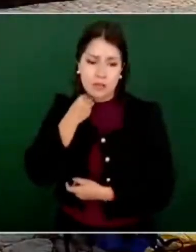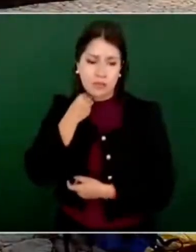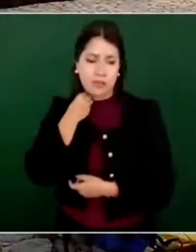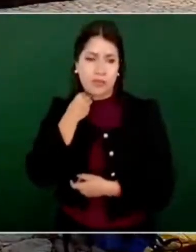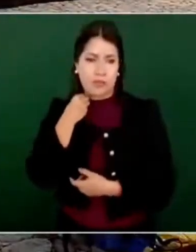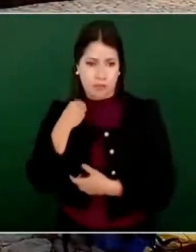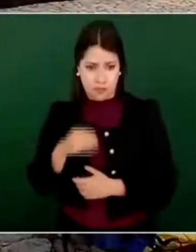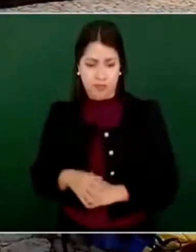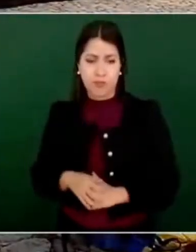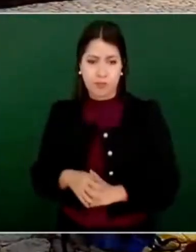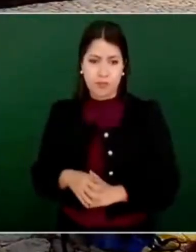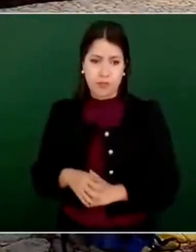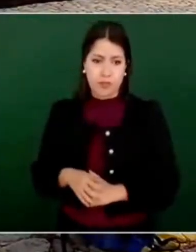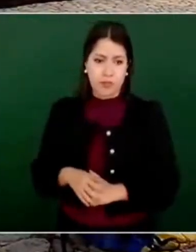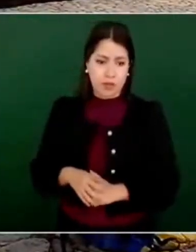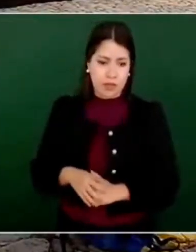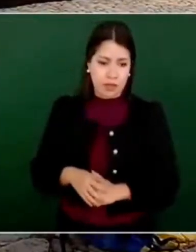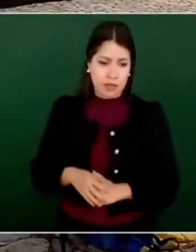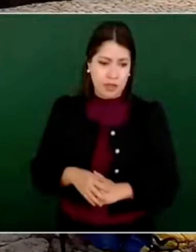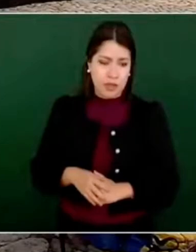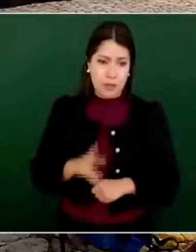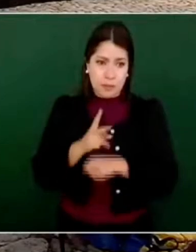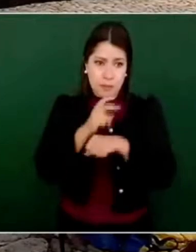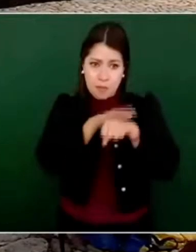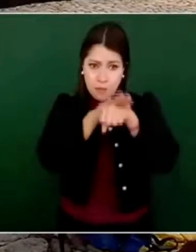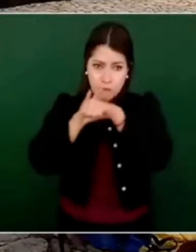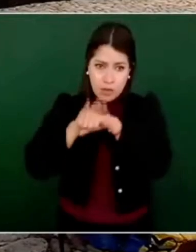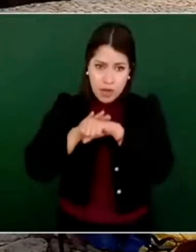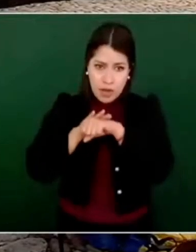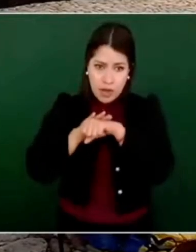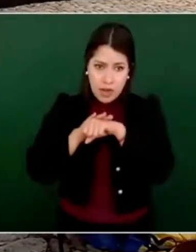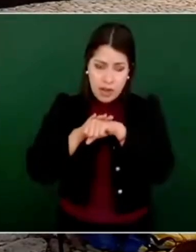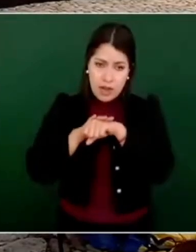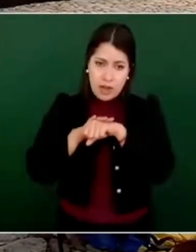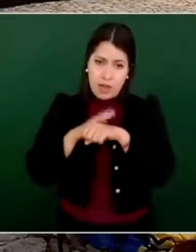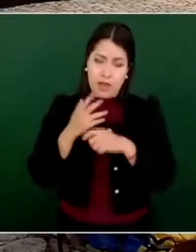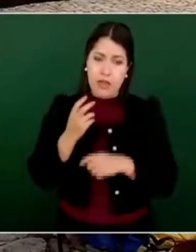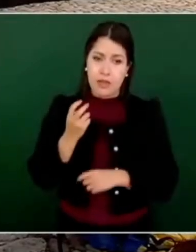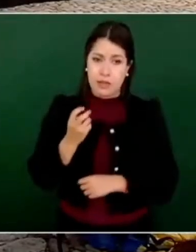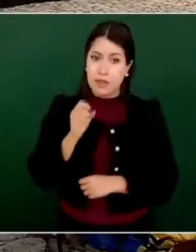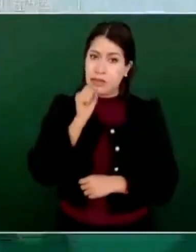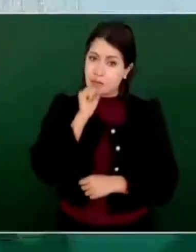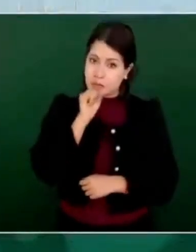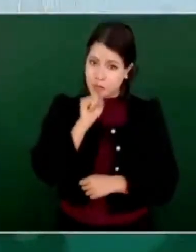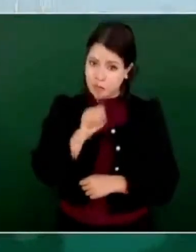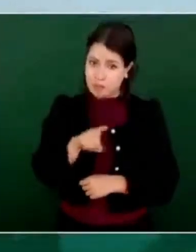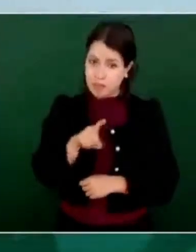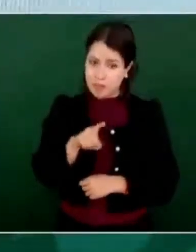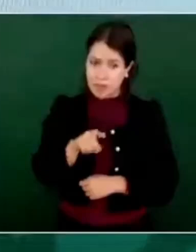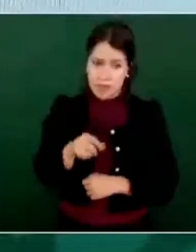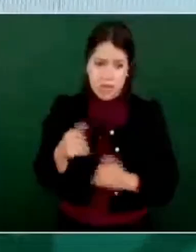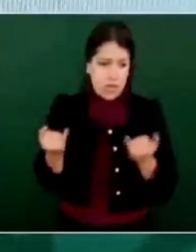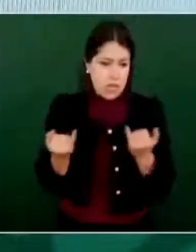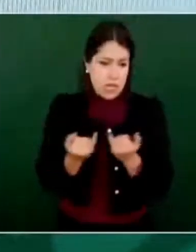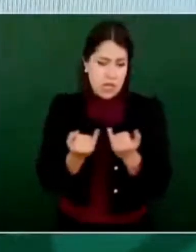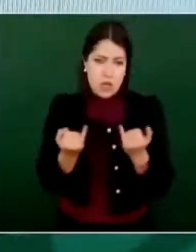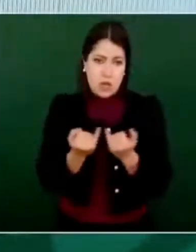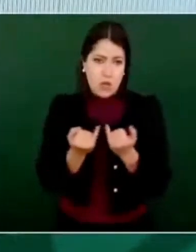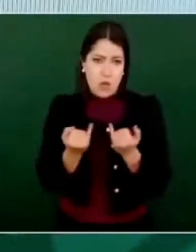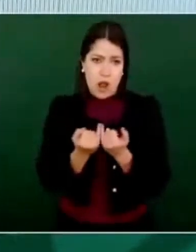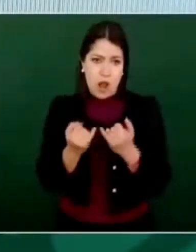que está convocando, pues es parte de lo mismo.